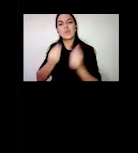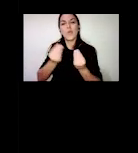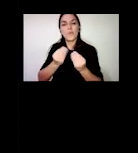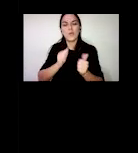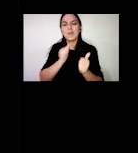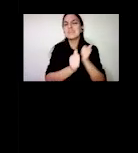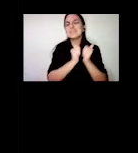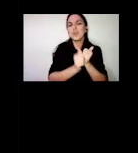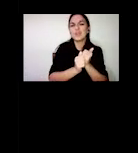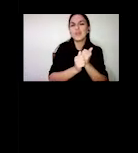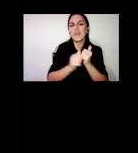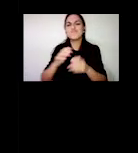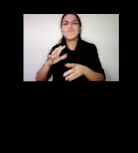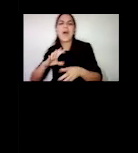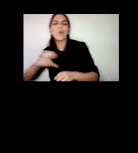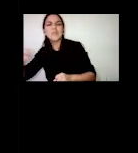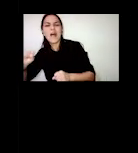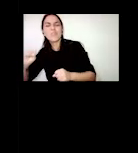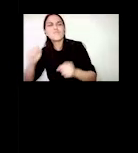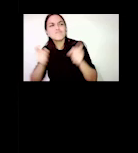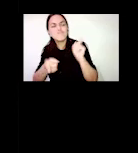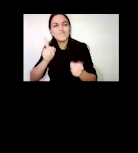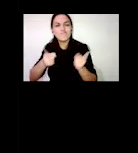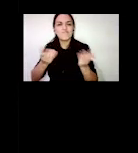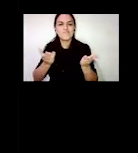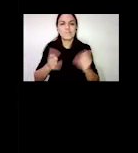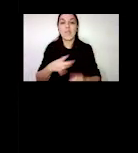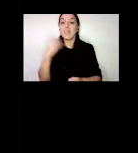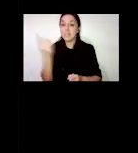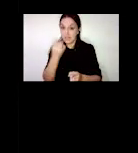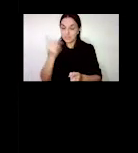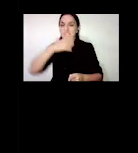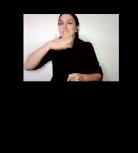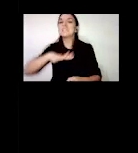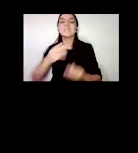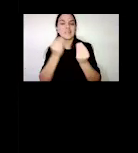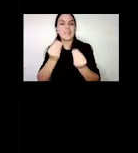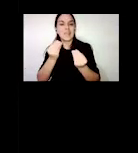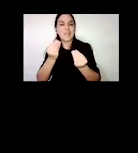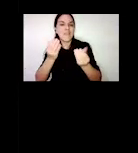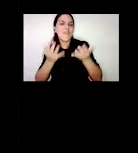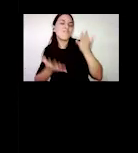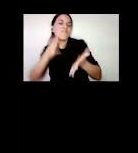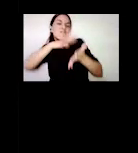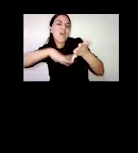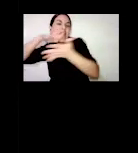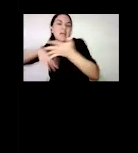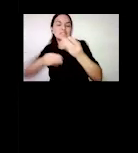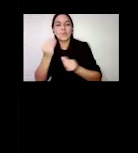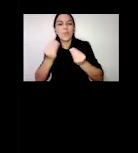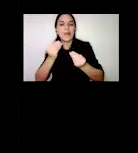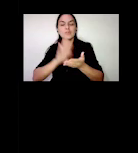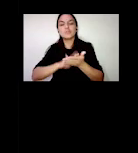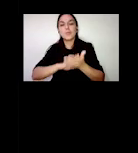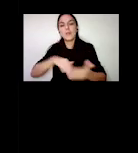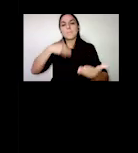¿El ajustado? Bueno, acá la dirección entendió que el balance que se tiene que utilizar es el balance de presentación